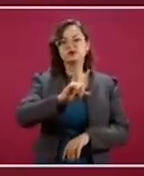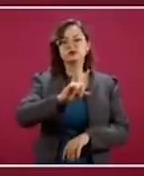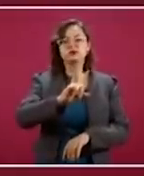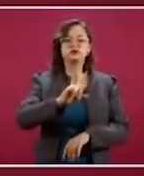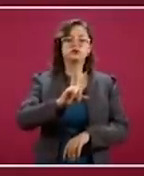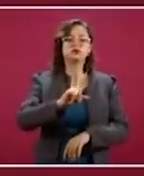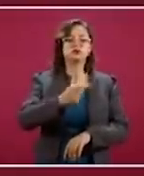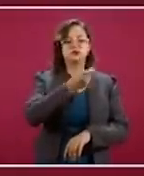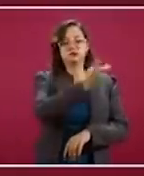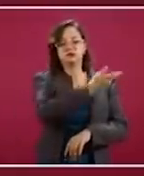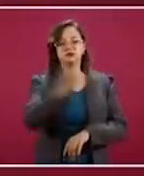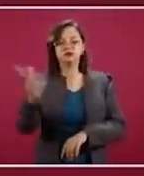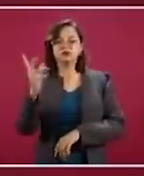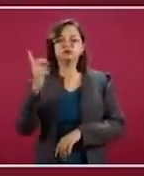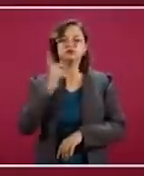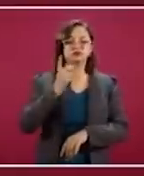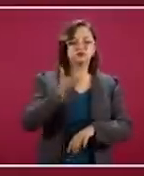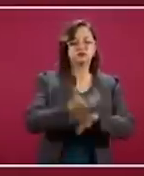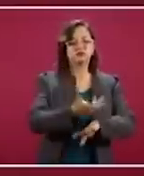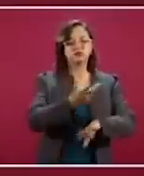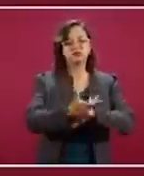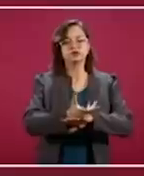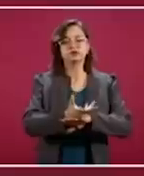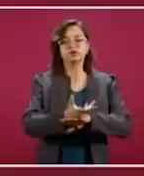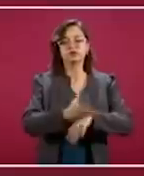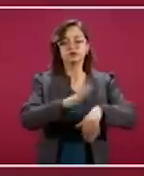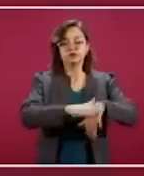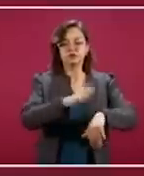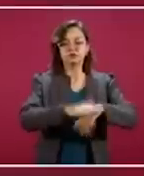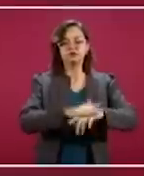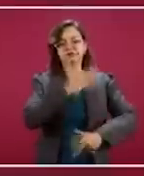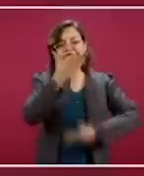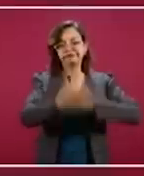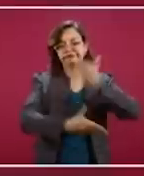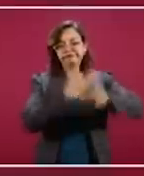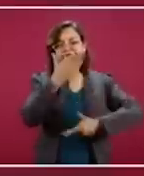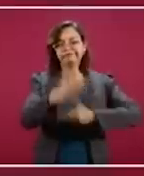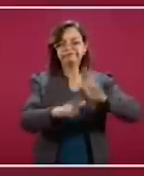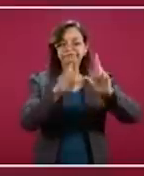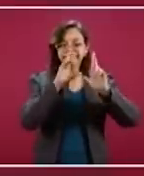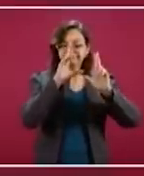a los congresistas estadounidenses, con mucho respeto,